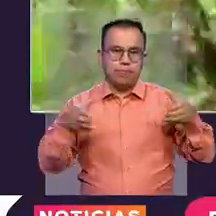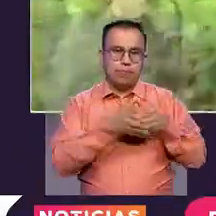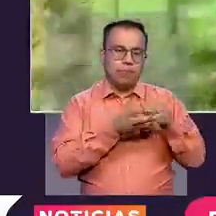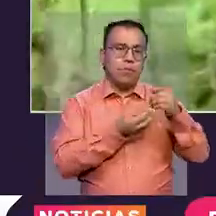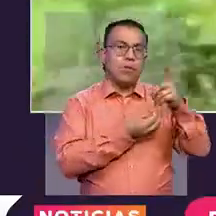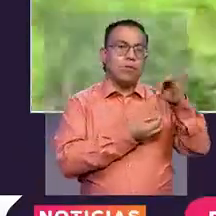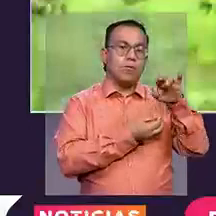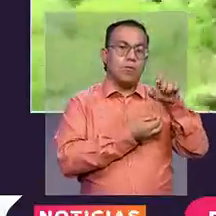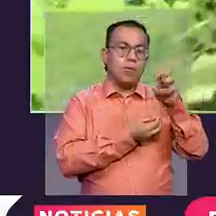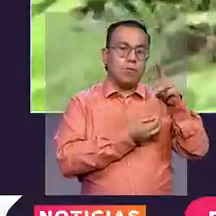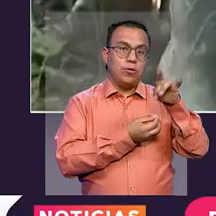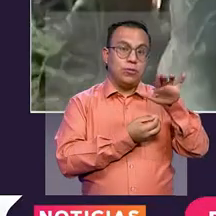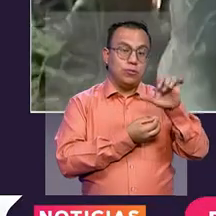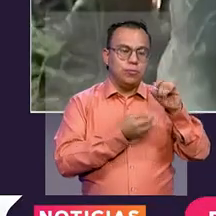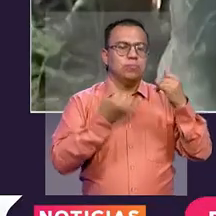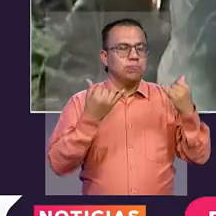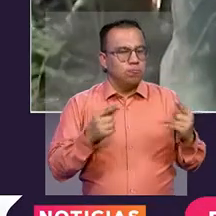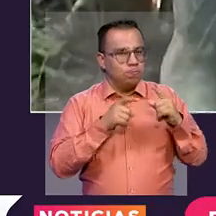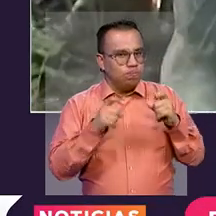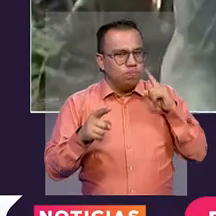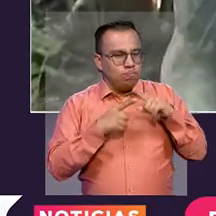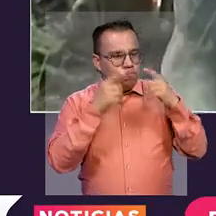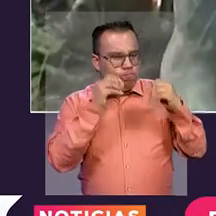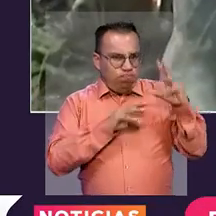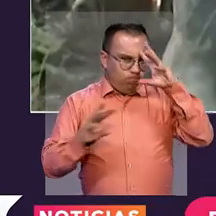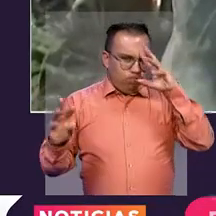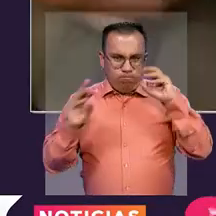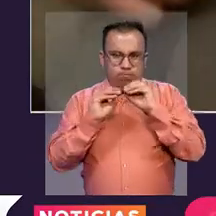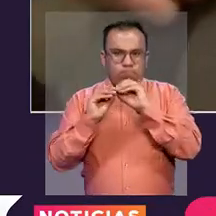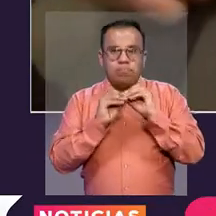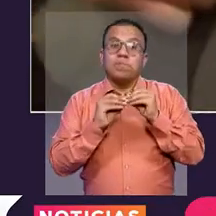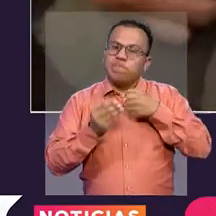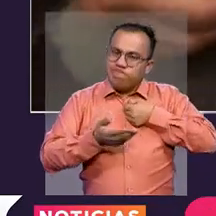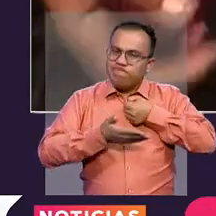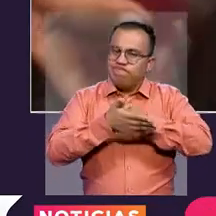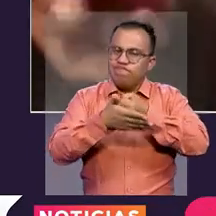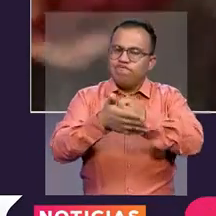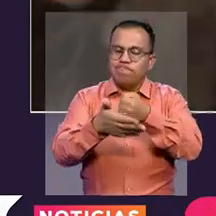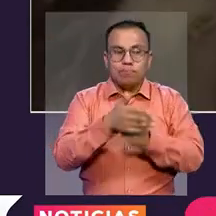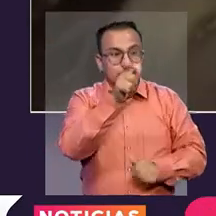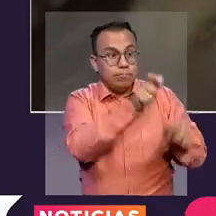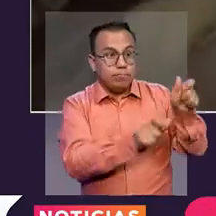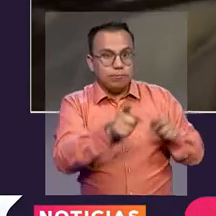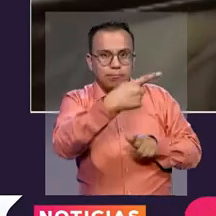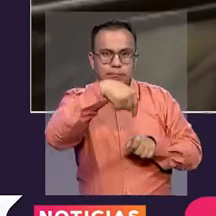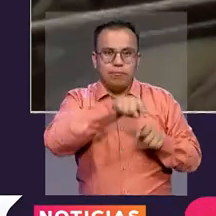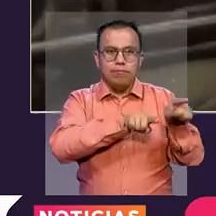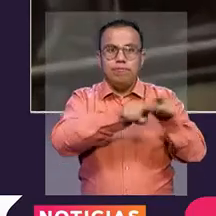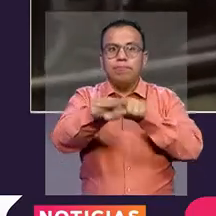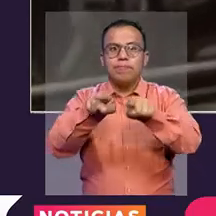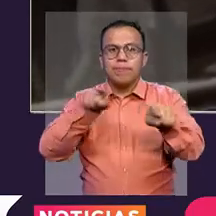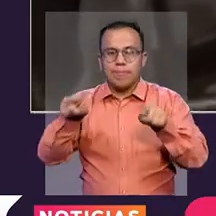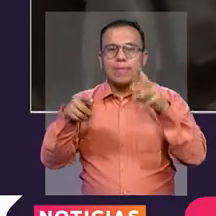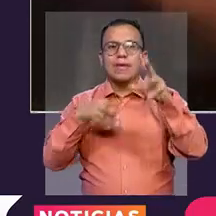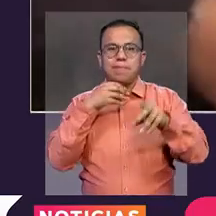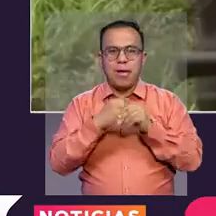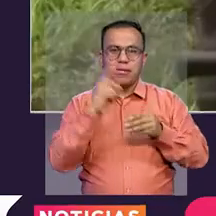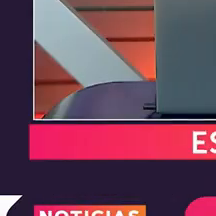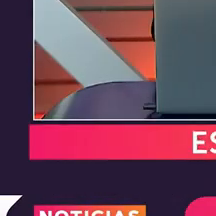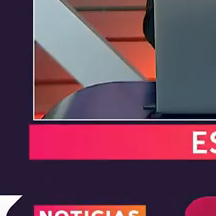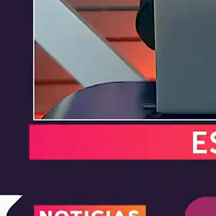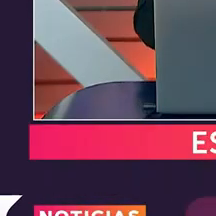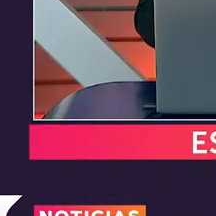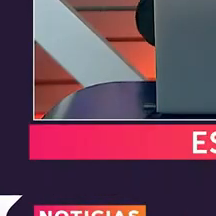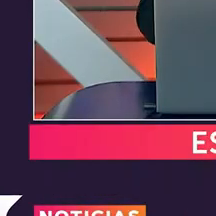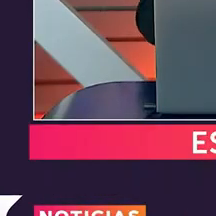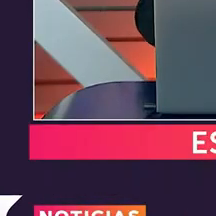Iván Mordiscos, que constriñeron y que presionaron a la población en algunas, e hicieron inclusive grafitis en algunos sectores